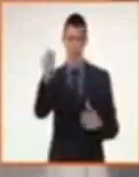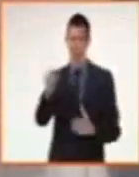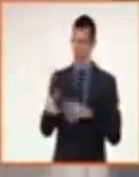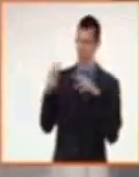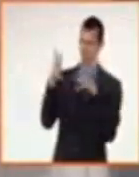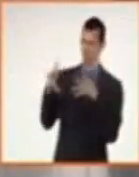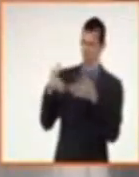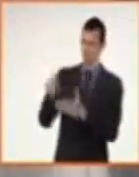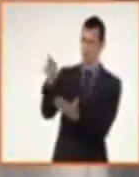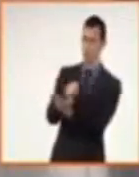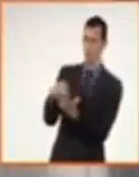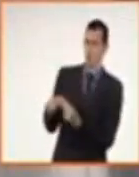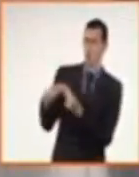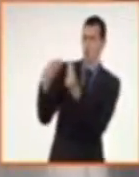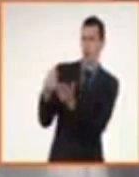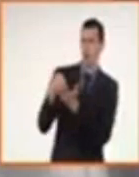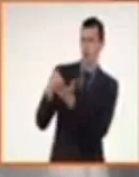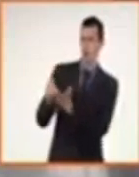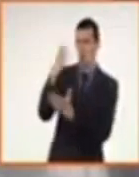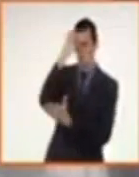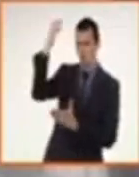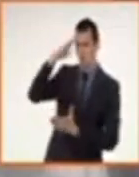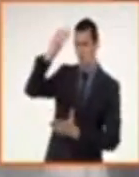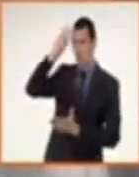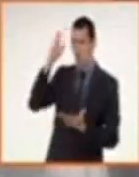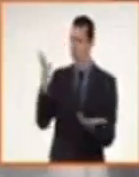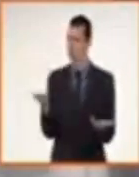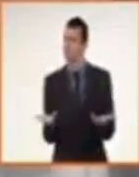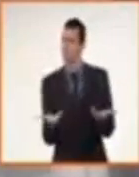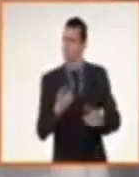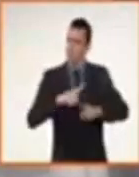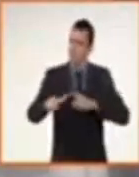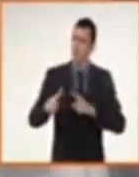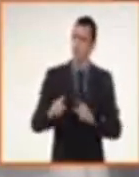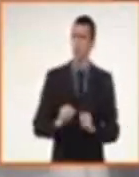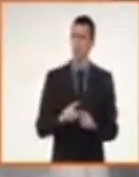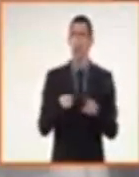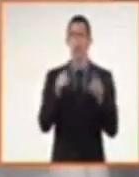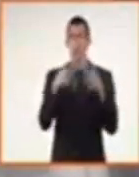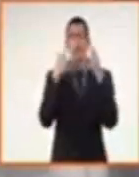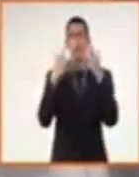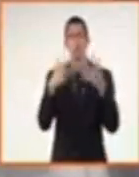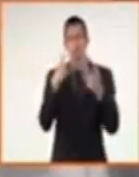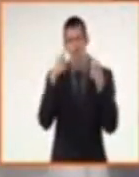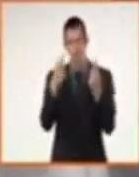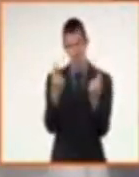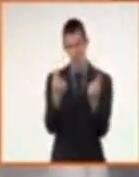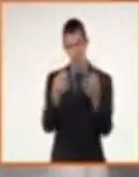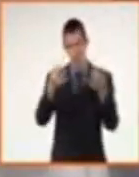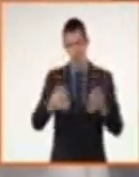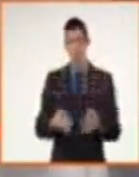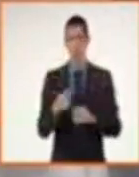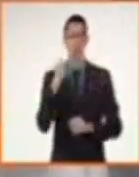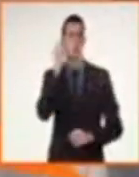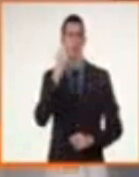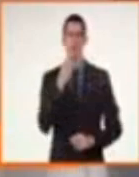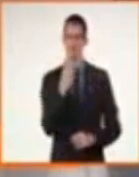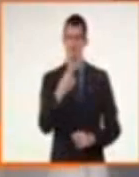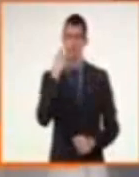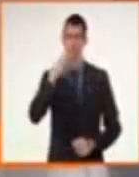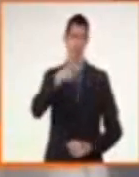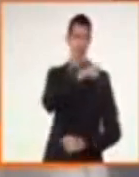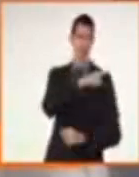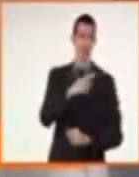creo, lo que dijo Díaz-Canel después de votar, cuando varios periodistas le hicieron preguntas muy importantes,